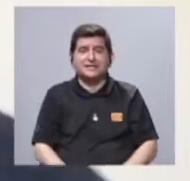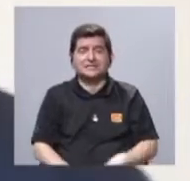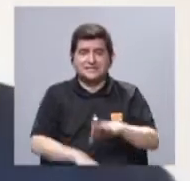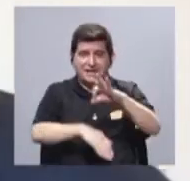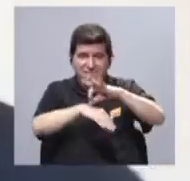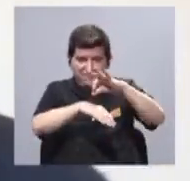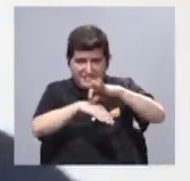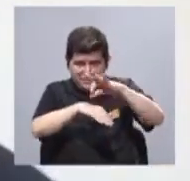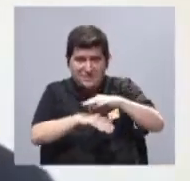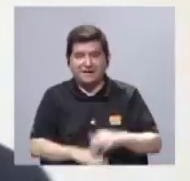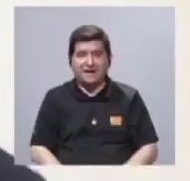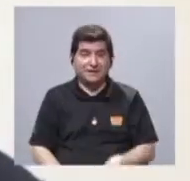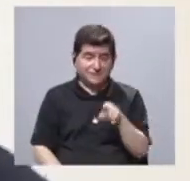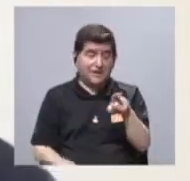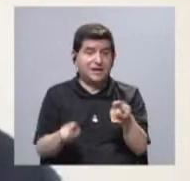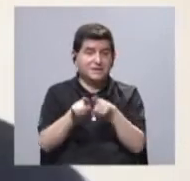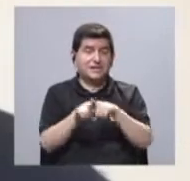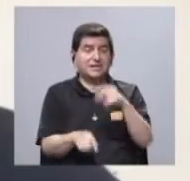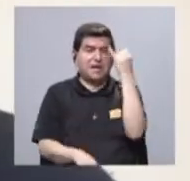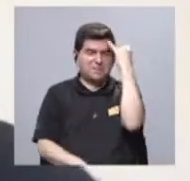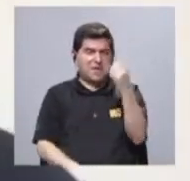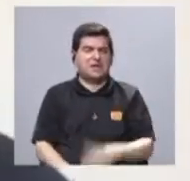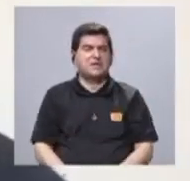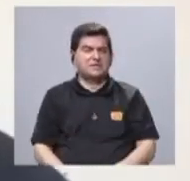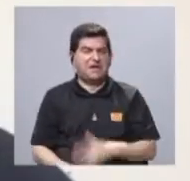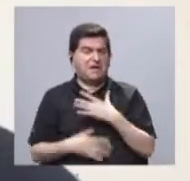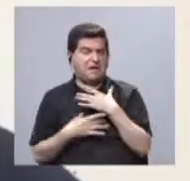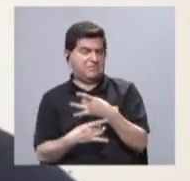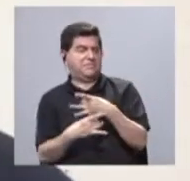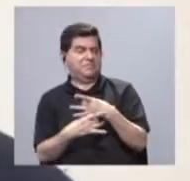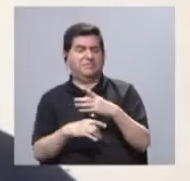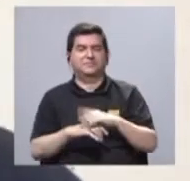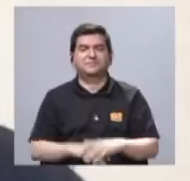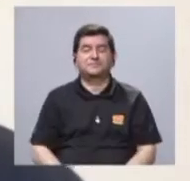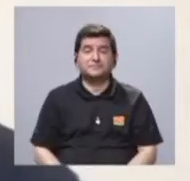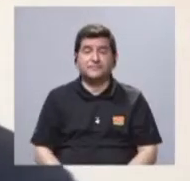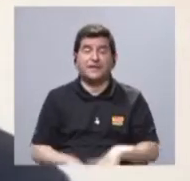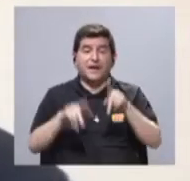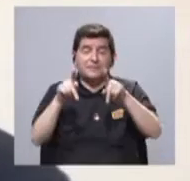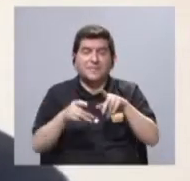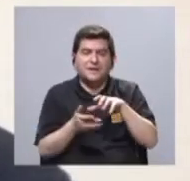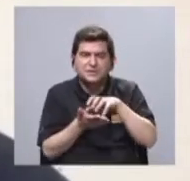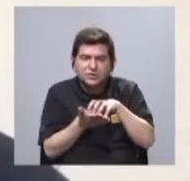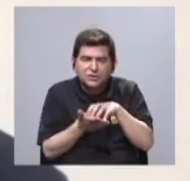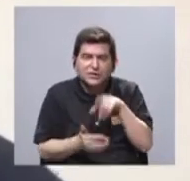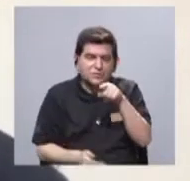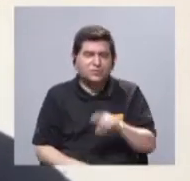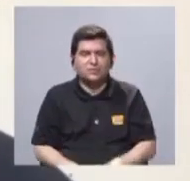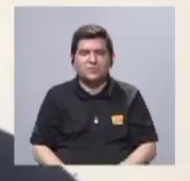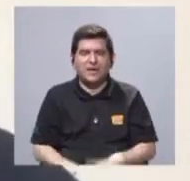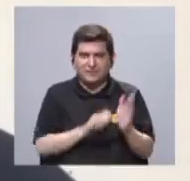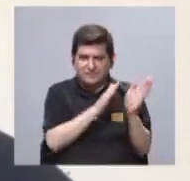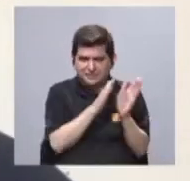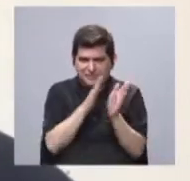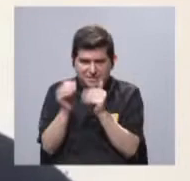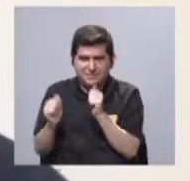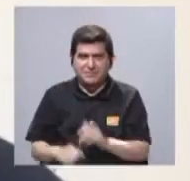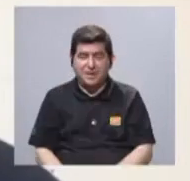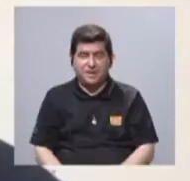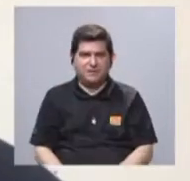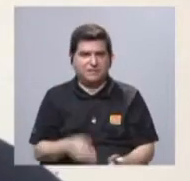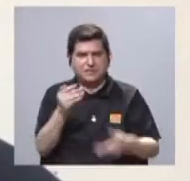Filipinas. Es una idea muy ambiciosa. Hay quien cuestiona este